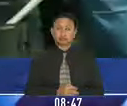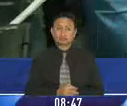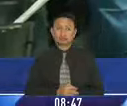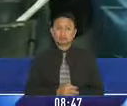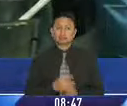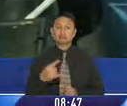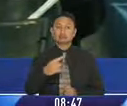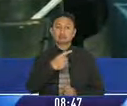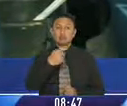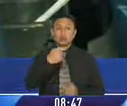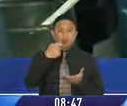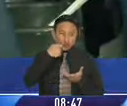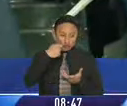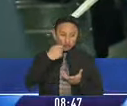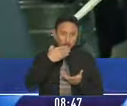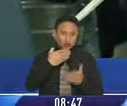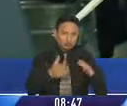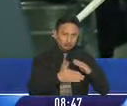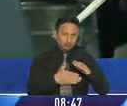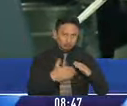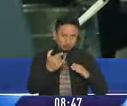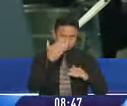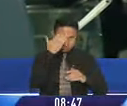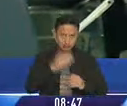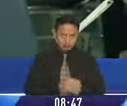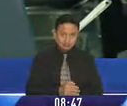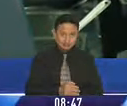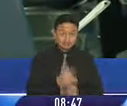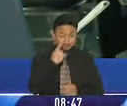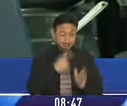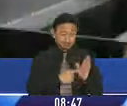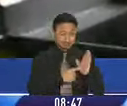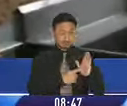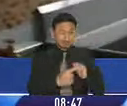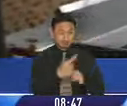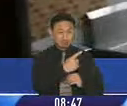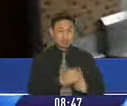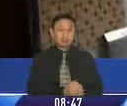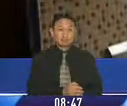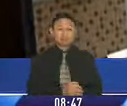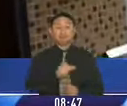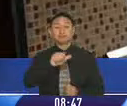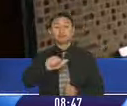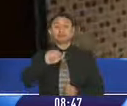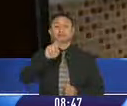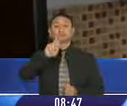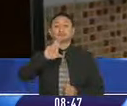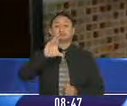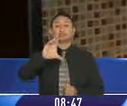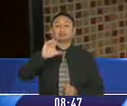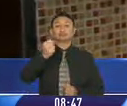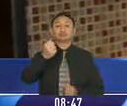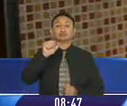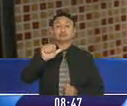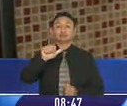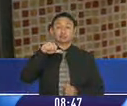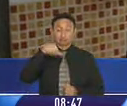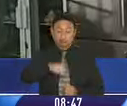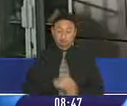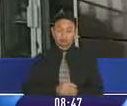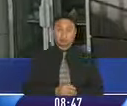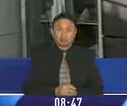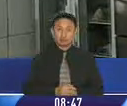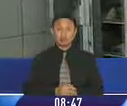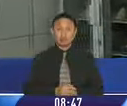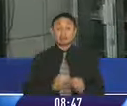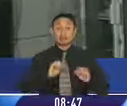que come y cómo se prepara? Les mostraremos un poco. La Agencia Nacional de Regulación, Control y Vigilancia Sanitaria